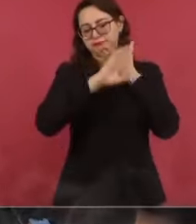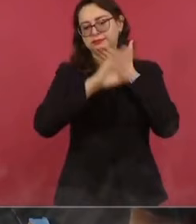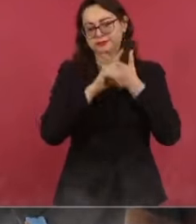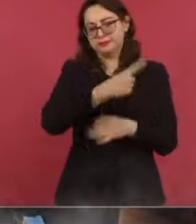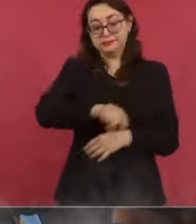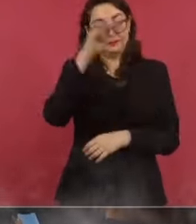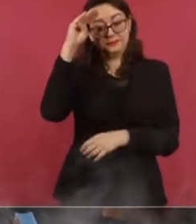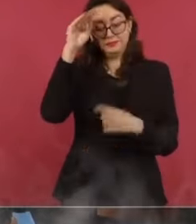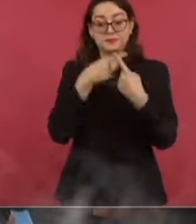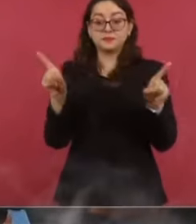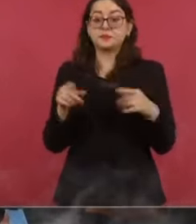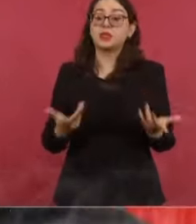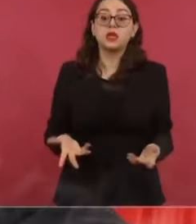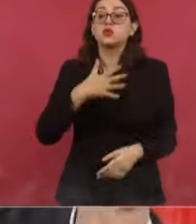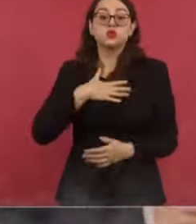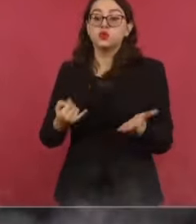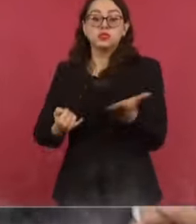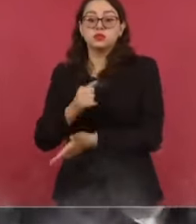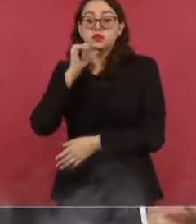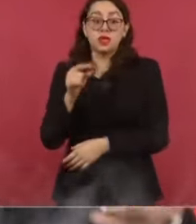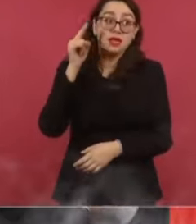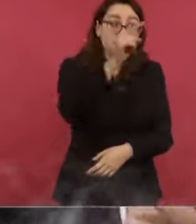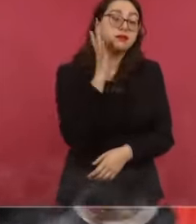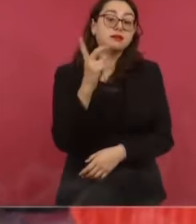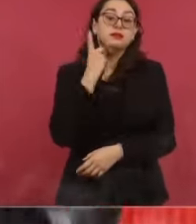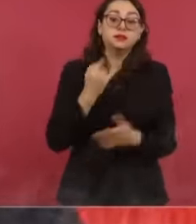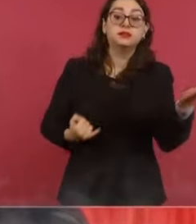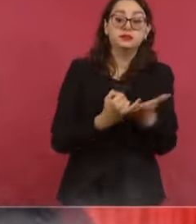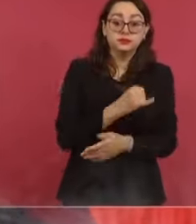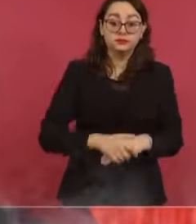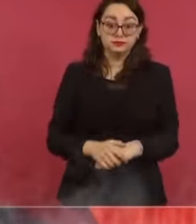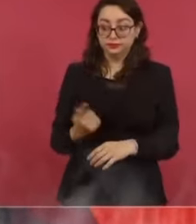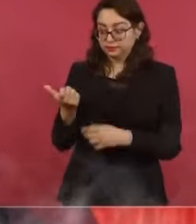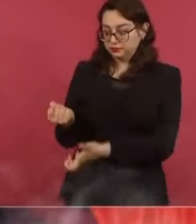Pues eso, en el Congreso lo pueden decir, pero ayudaría muchísimo. Por ejemplo,